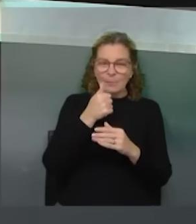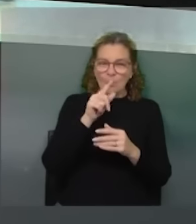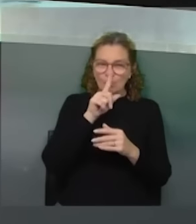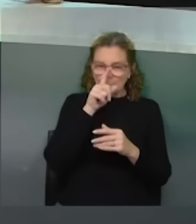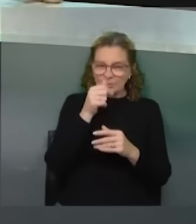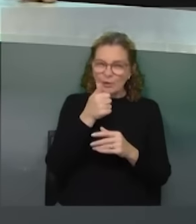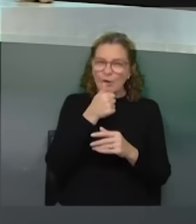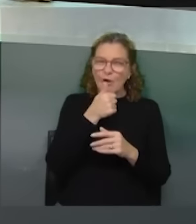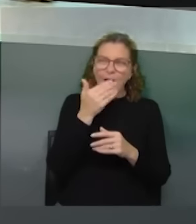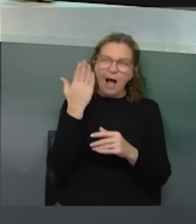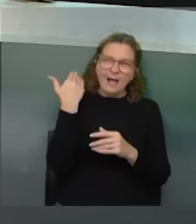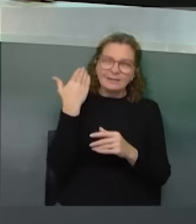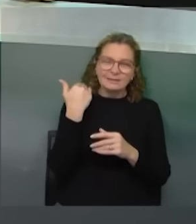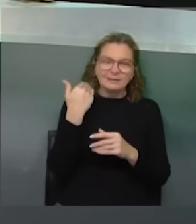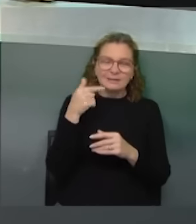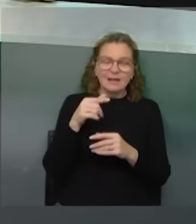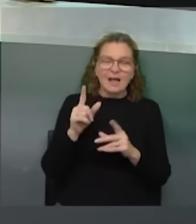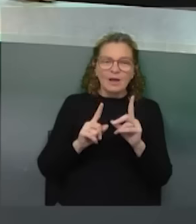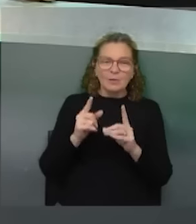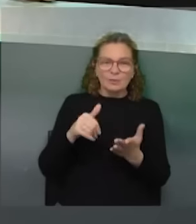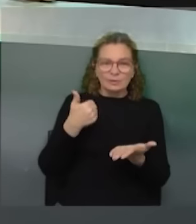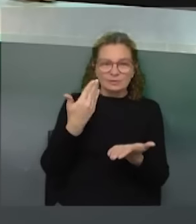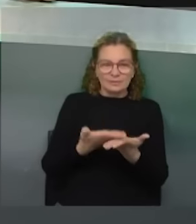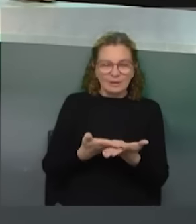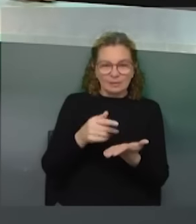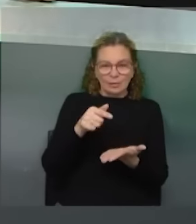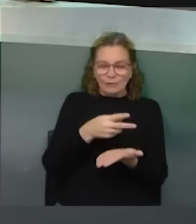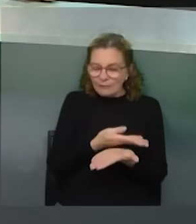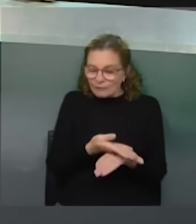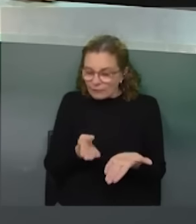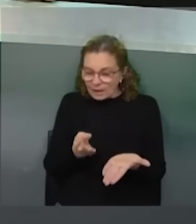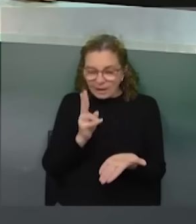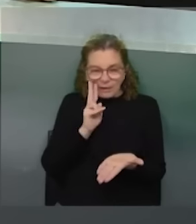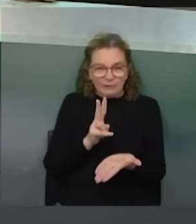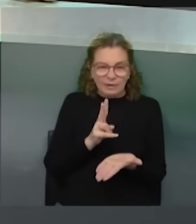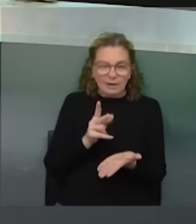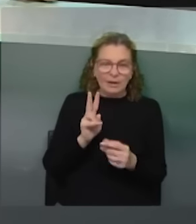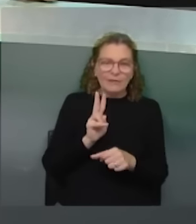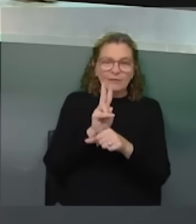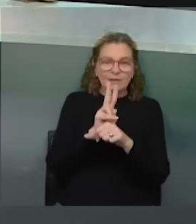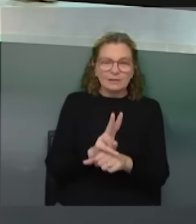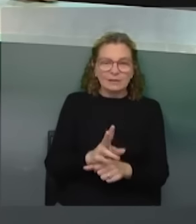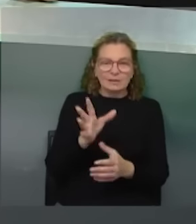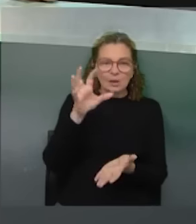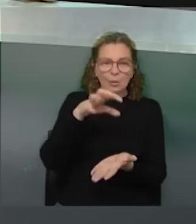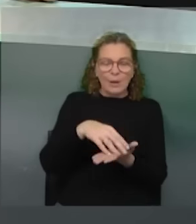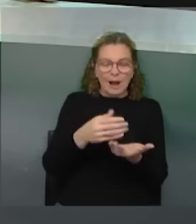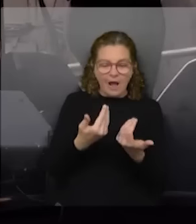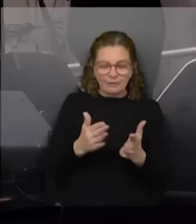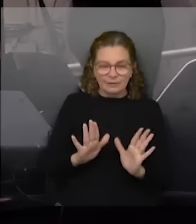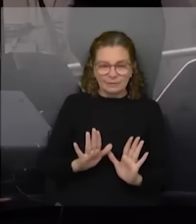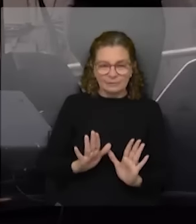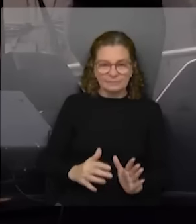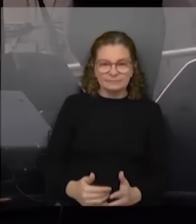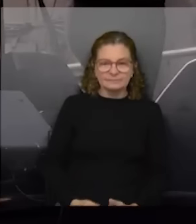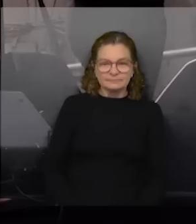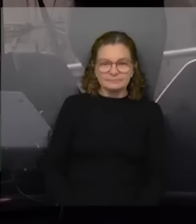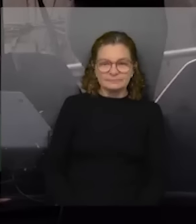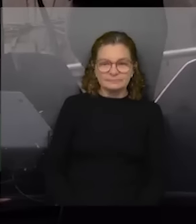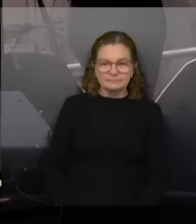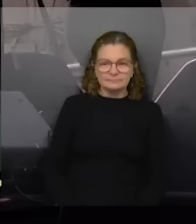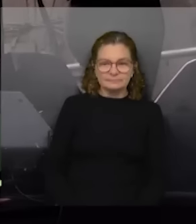colonial y algunos de esos vestigios están desde hoy a la vista del público que visite ese lugar que ya quedó abierto